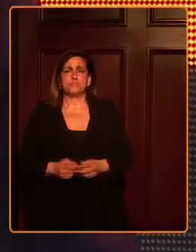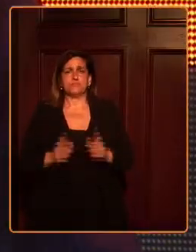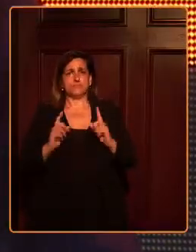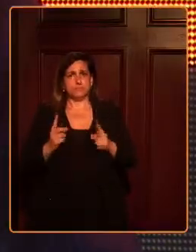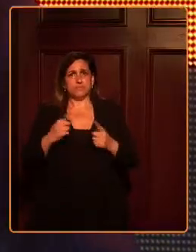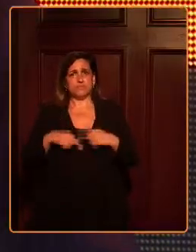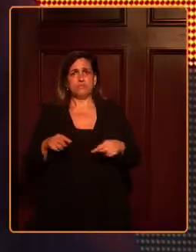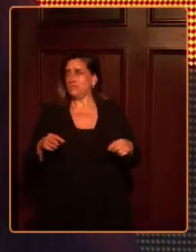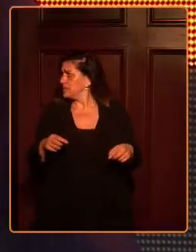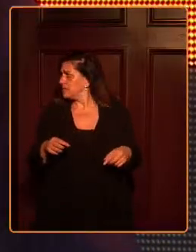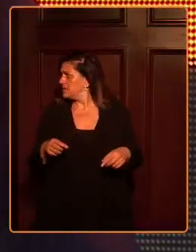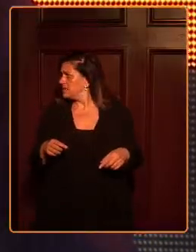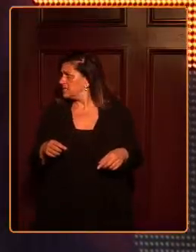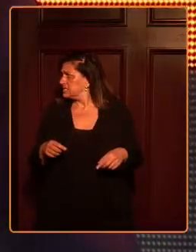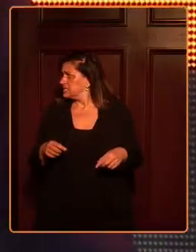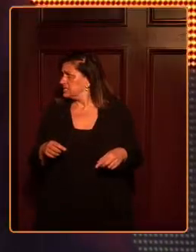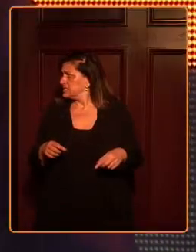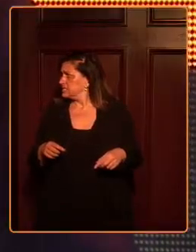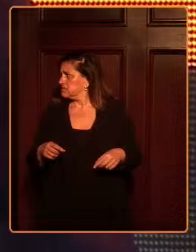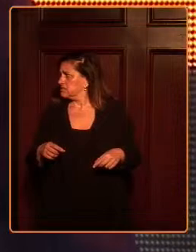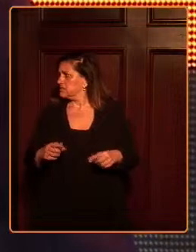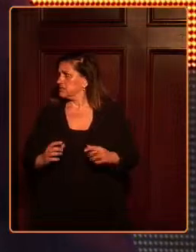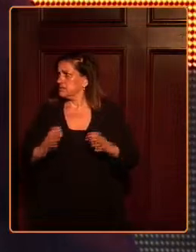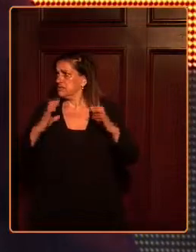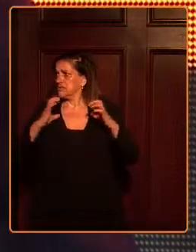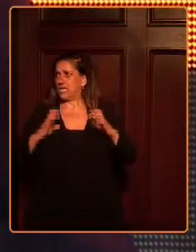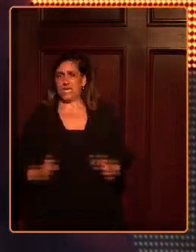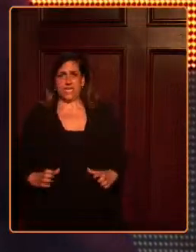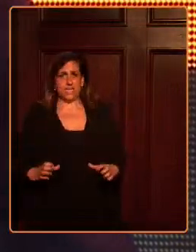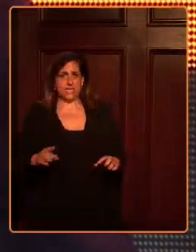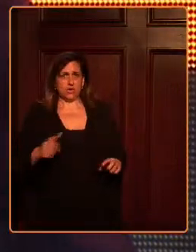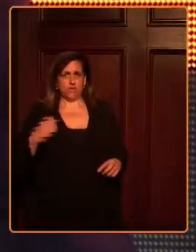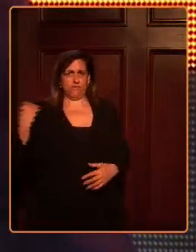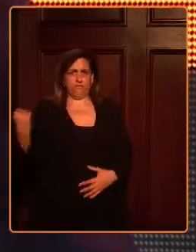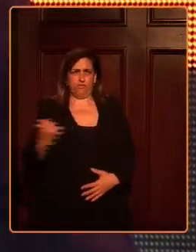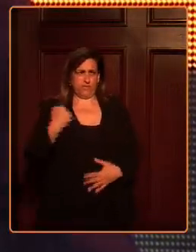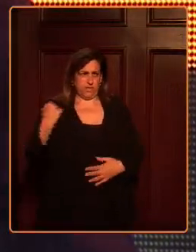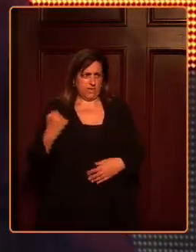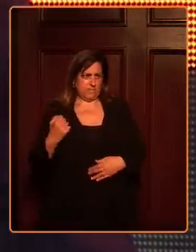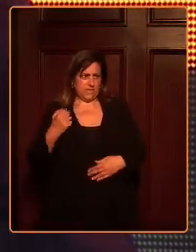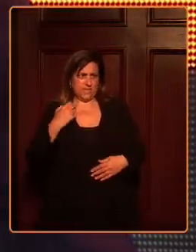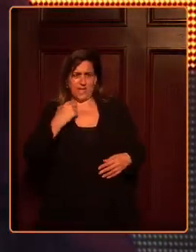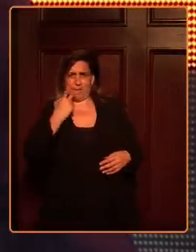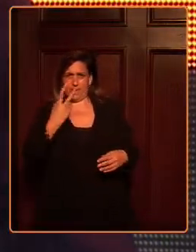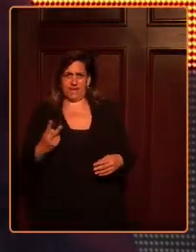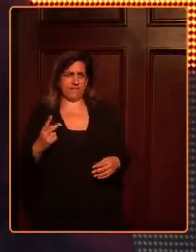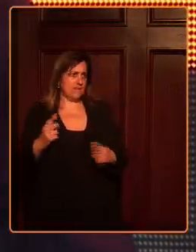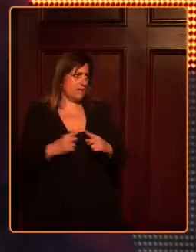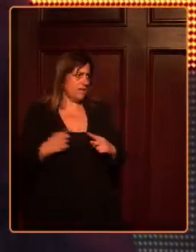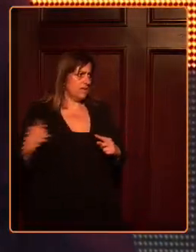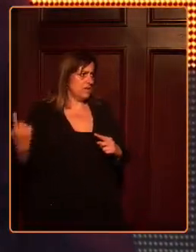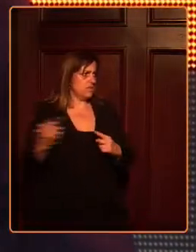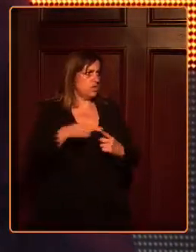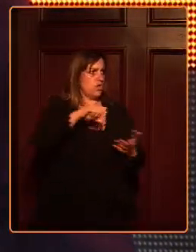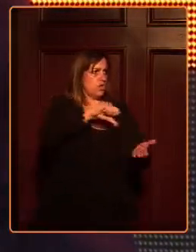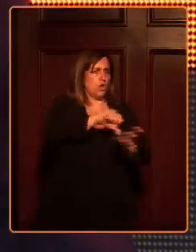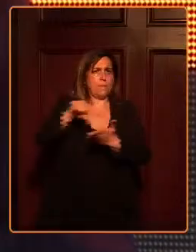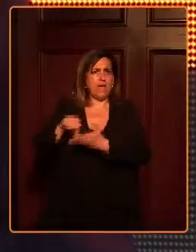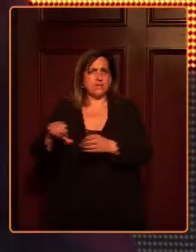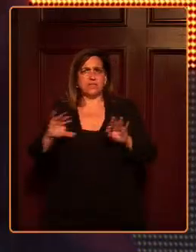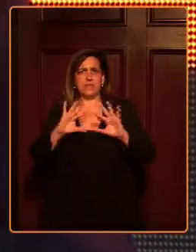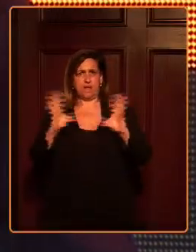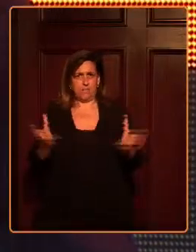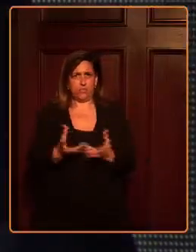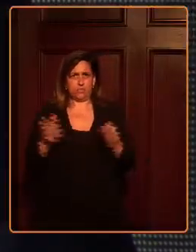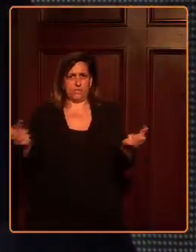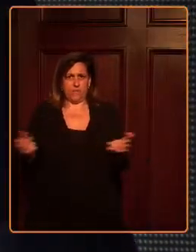gobernanza ética es algo que es importante tener en cuenta. Todos los países del mundo nos estamos juntando para